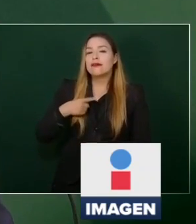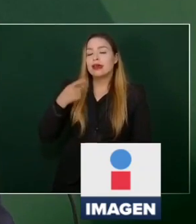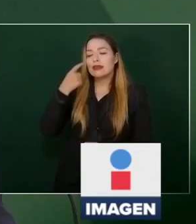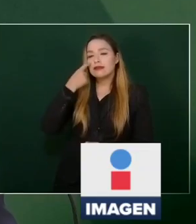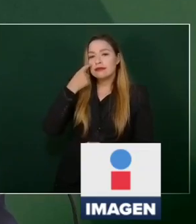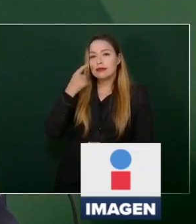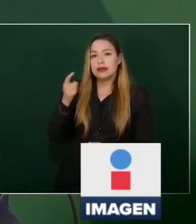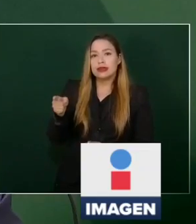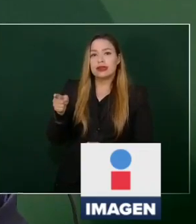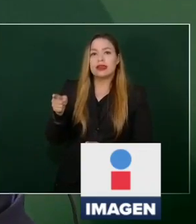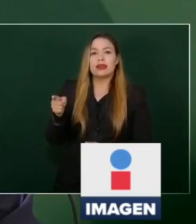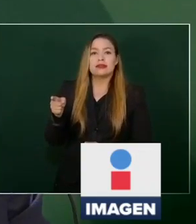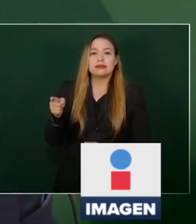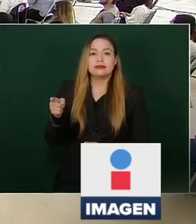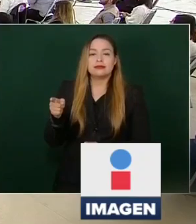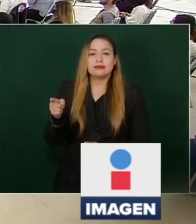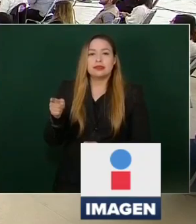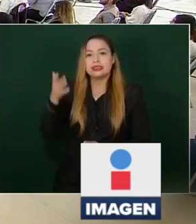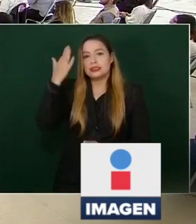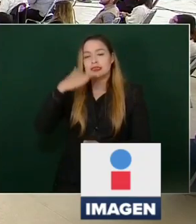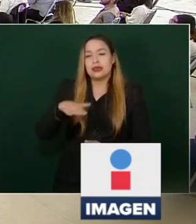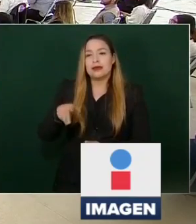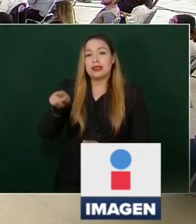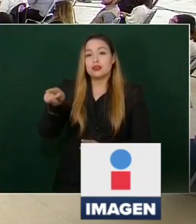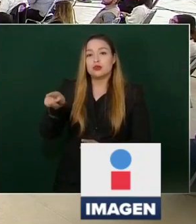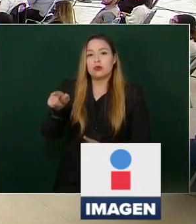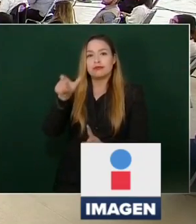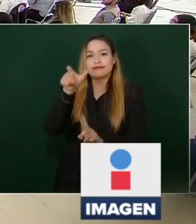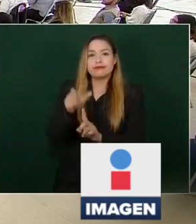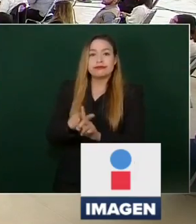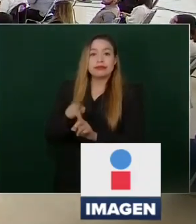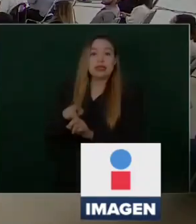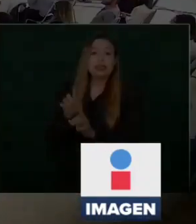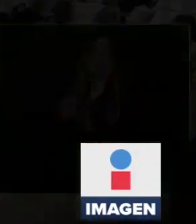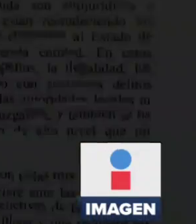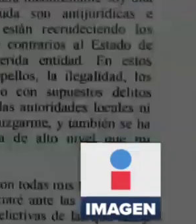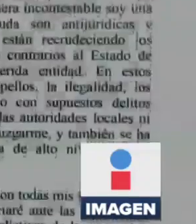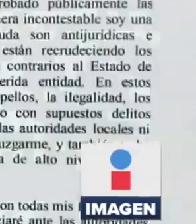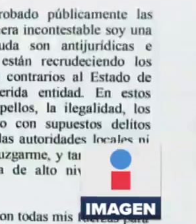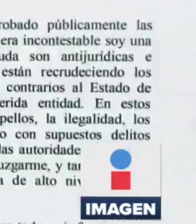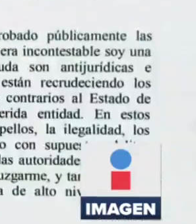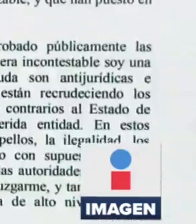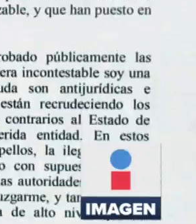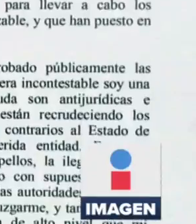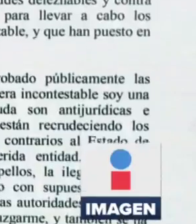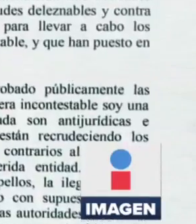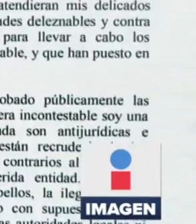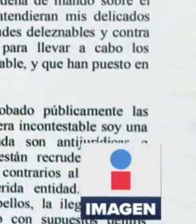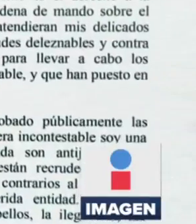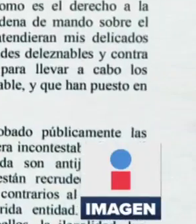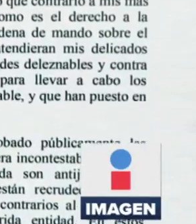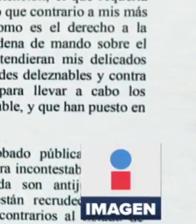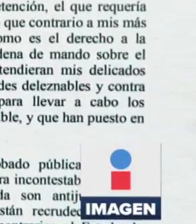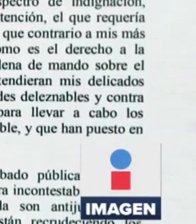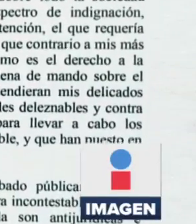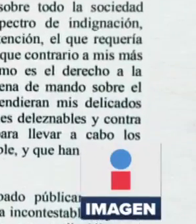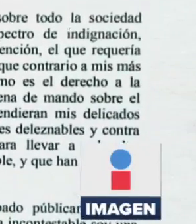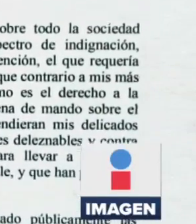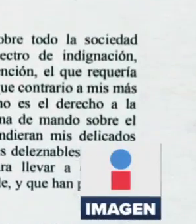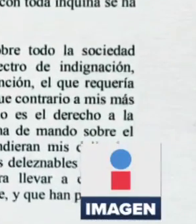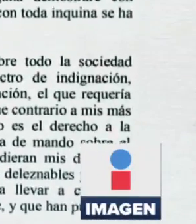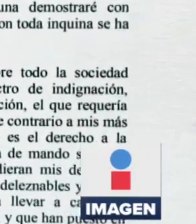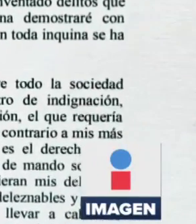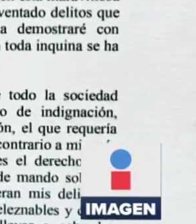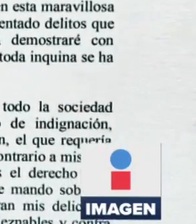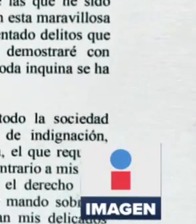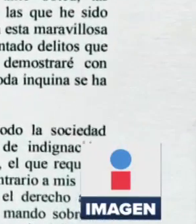la cuestión de salud la cuestión humanitaria con motivo de la visita del presidente a Nuevo León El